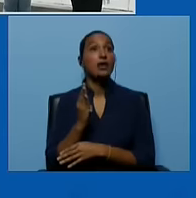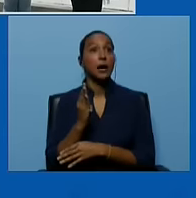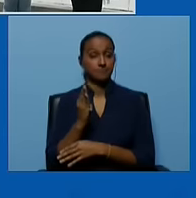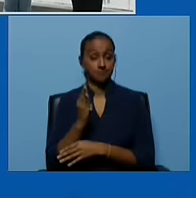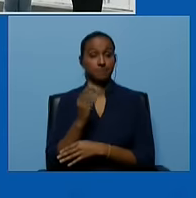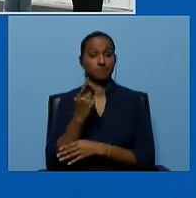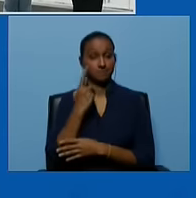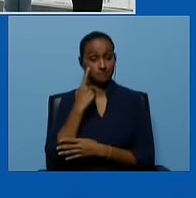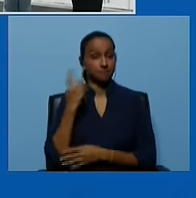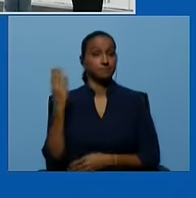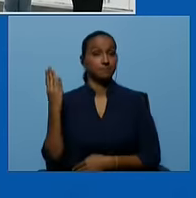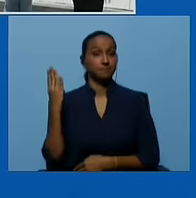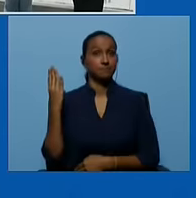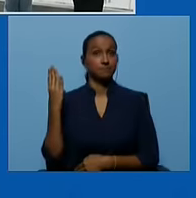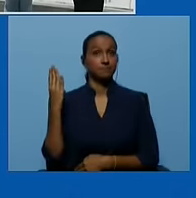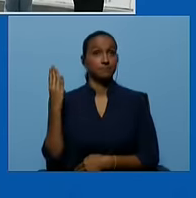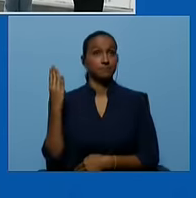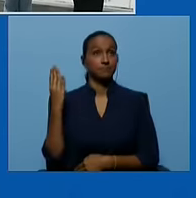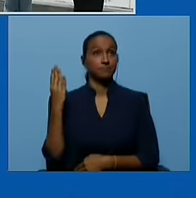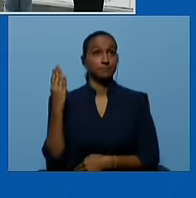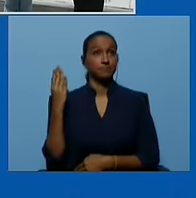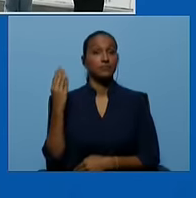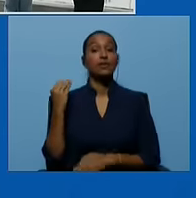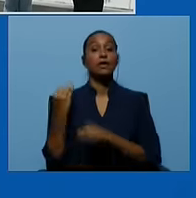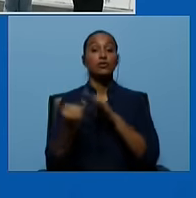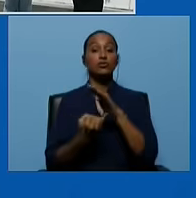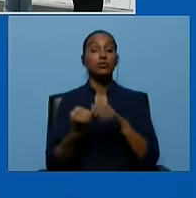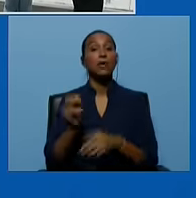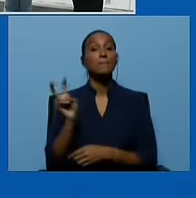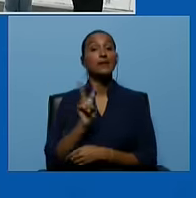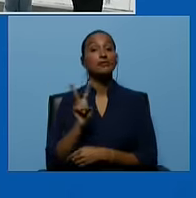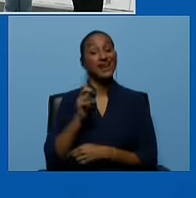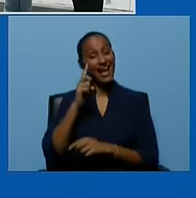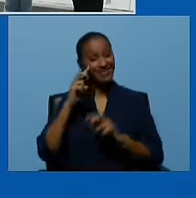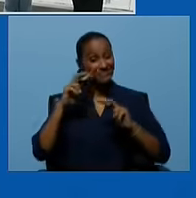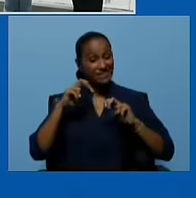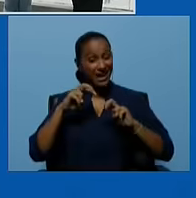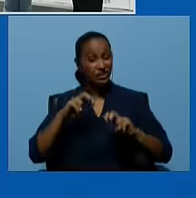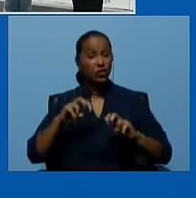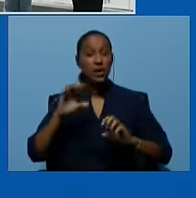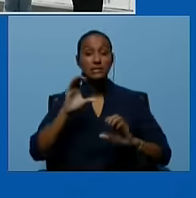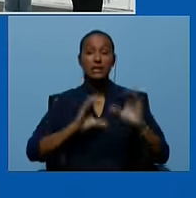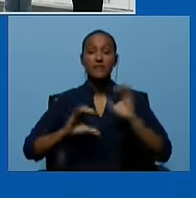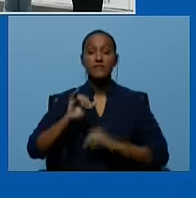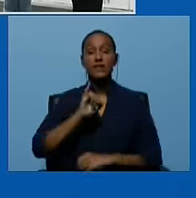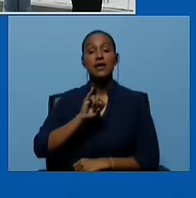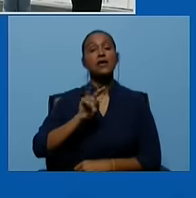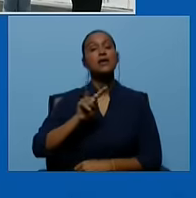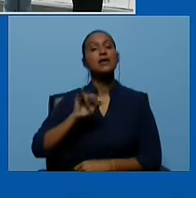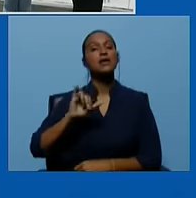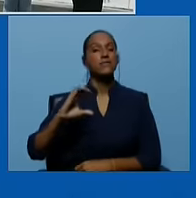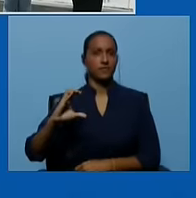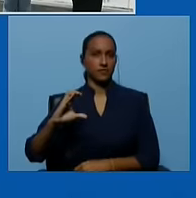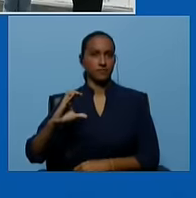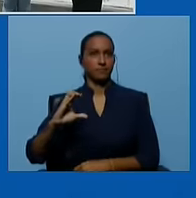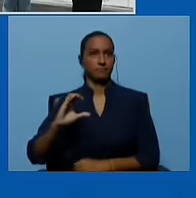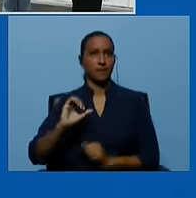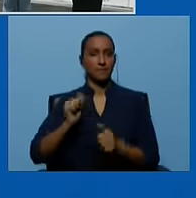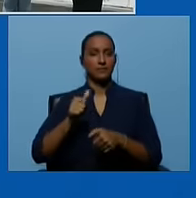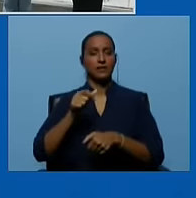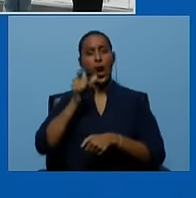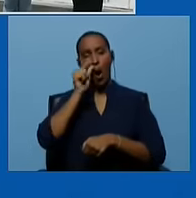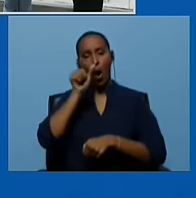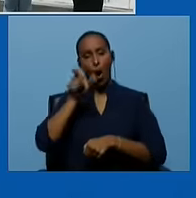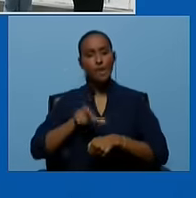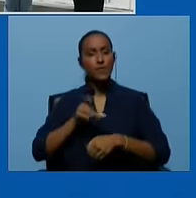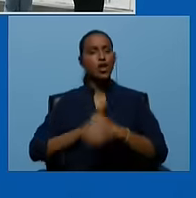y talentoso Instituto Venezolano de Investigaciones Científicas, el IBIT. Y le doy el pase al doctor Daniel